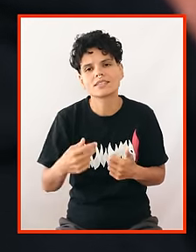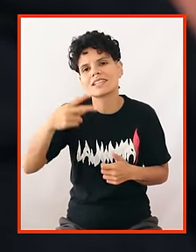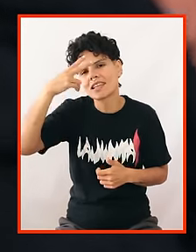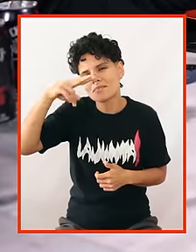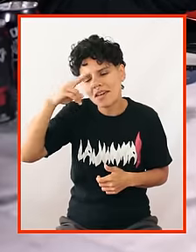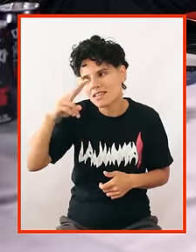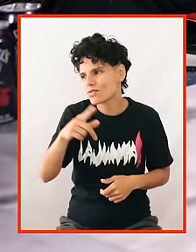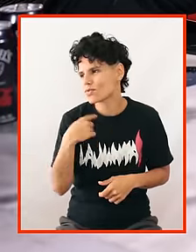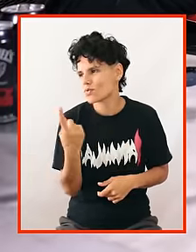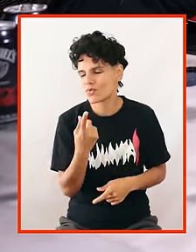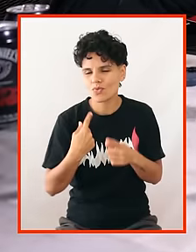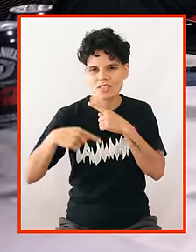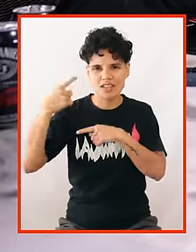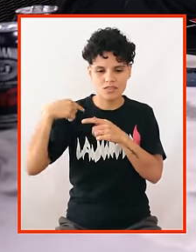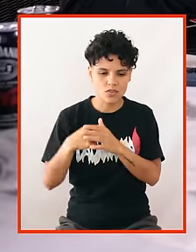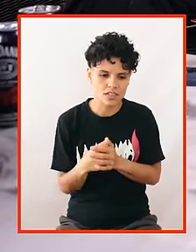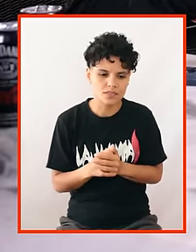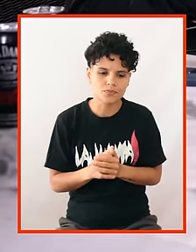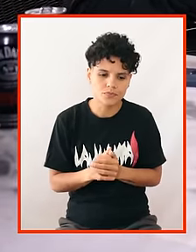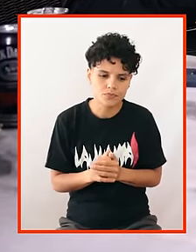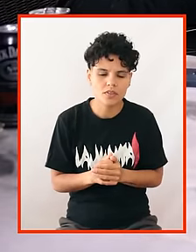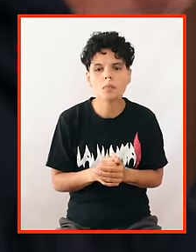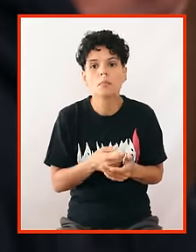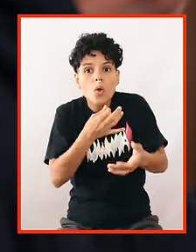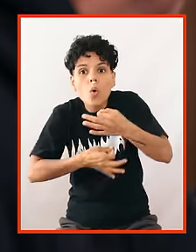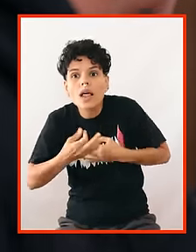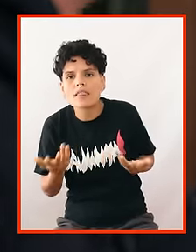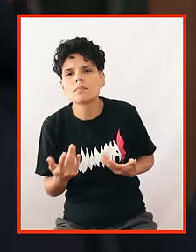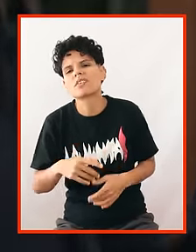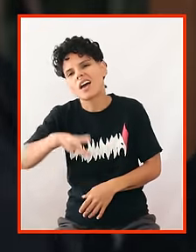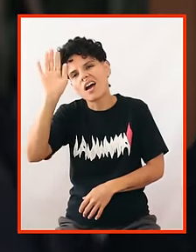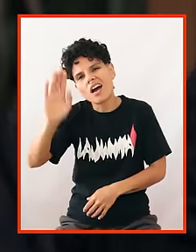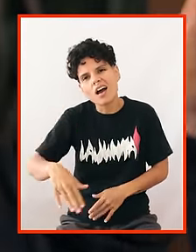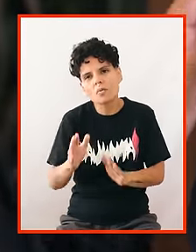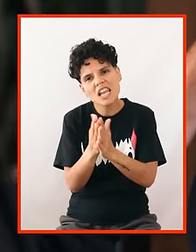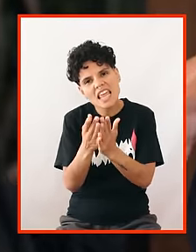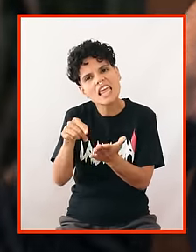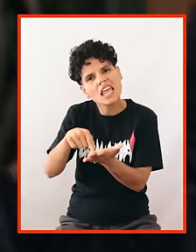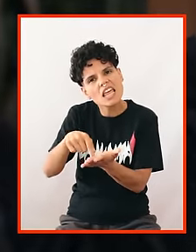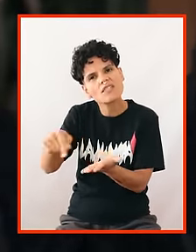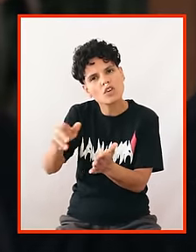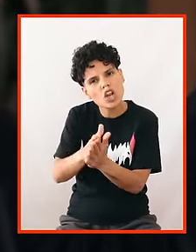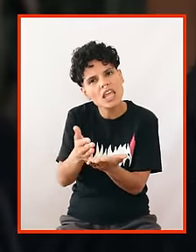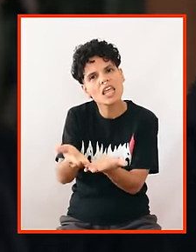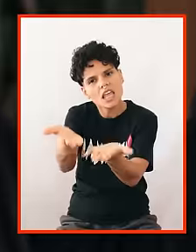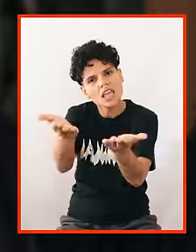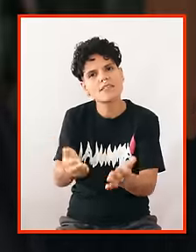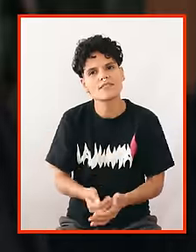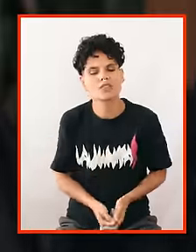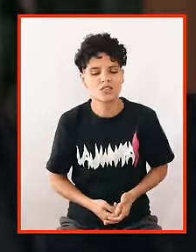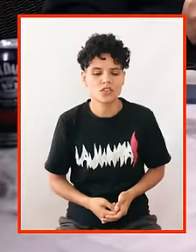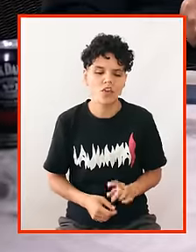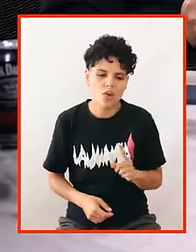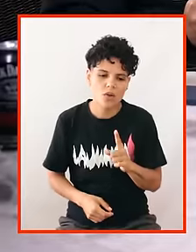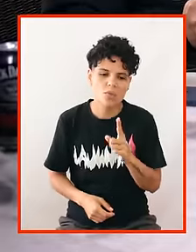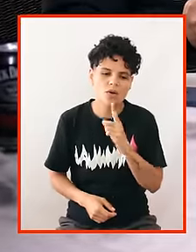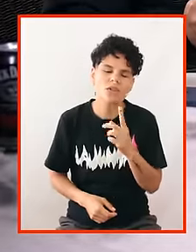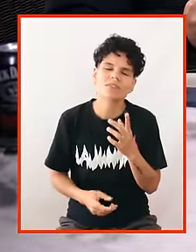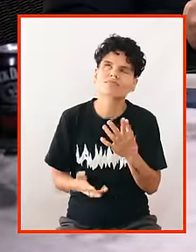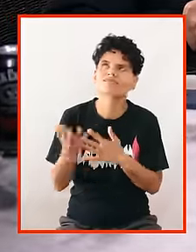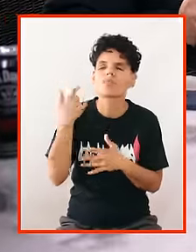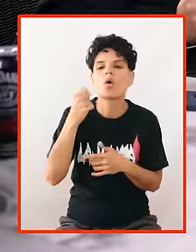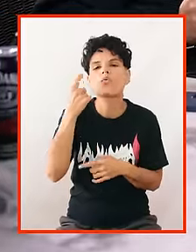historia de México. A ver, cuéntela. No, vamos, cuéntela. Cuéntela por eso. De una vez que nos. Cuéntela para